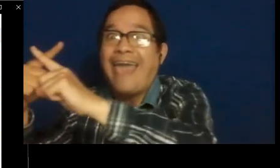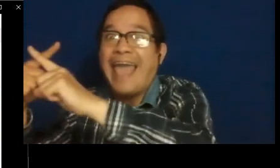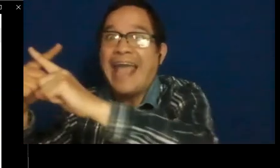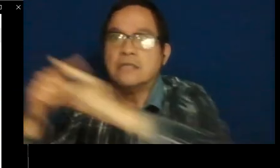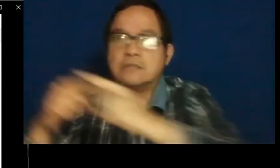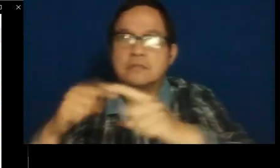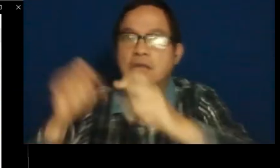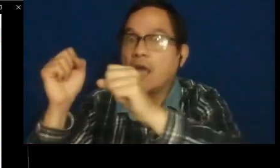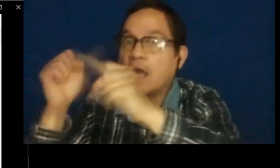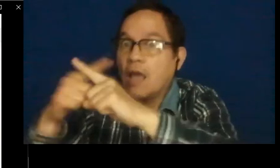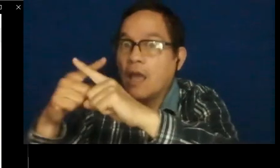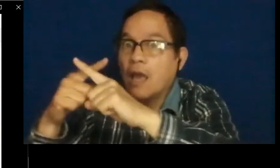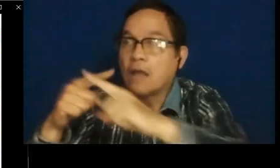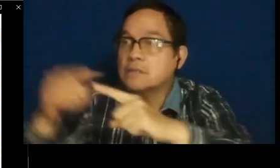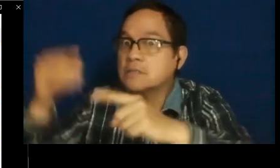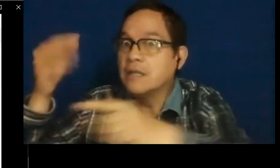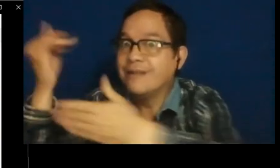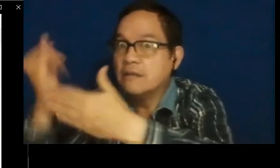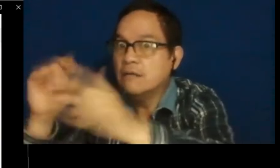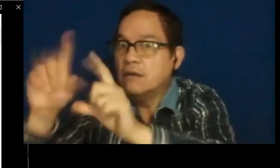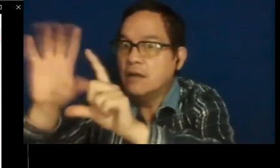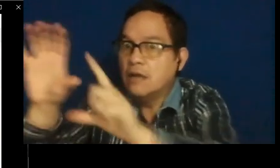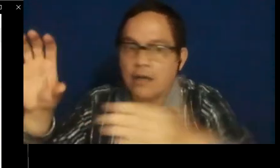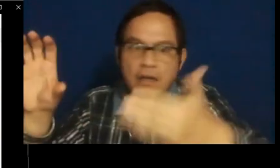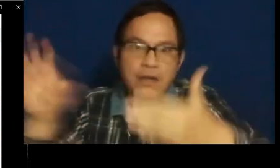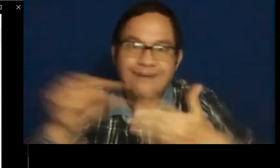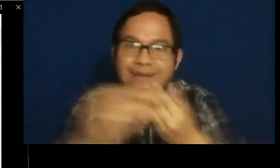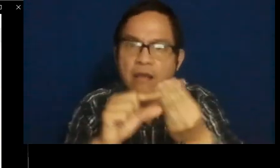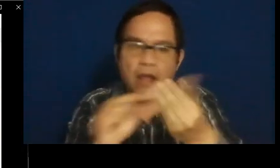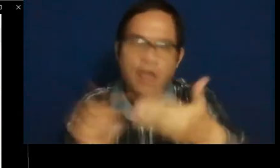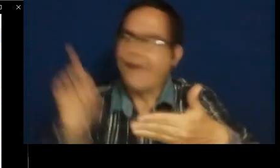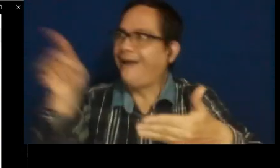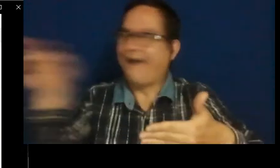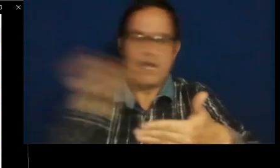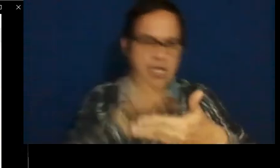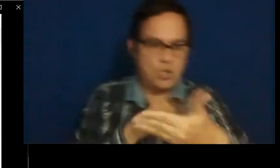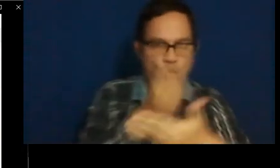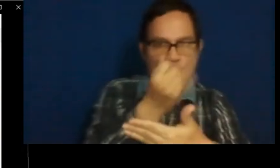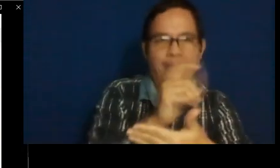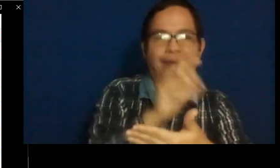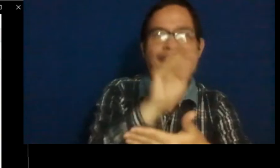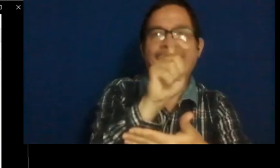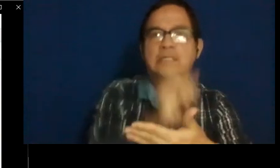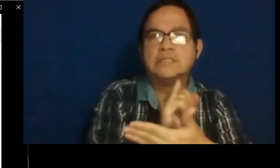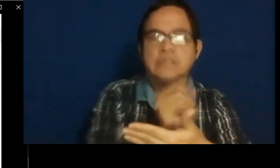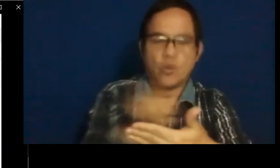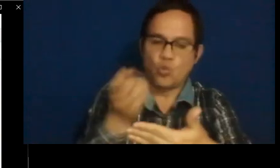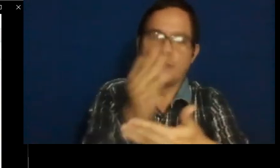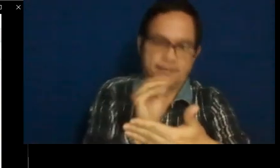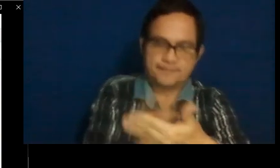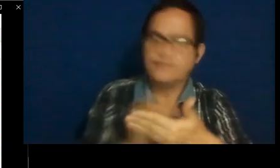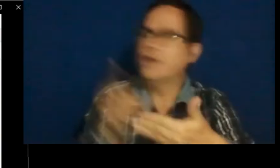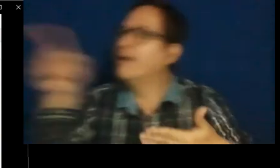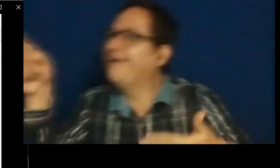desde el gráfico de Excel y lo que hace es compararlo con la ecuación genérica y decirme cuánto vale x sub y, cuánto vale b sub x,